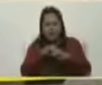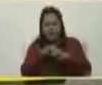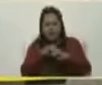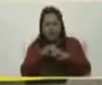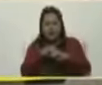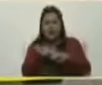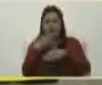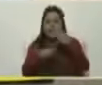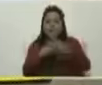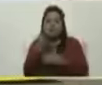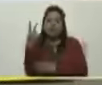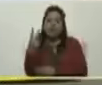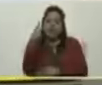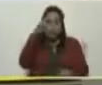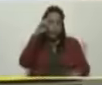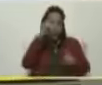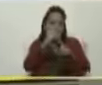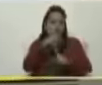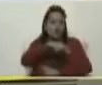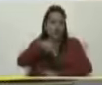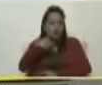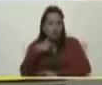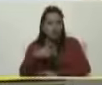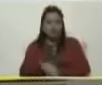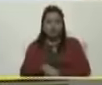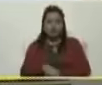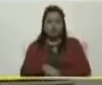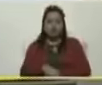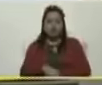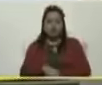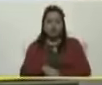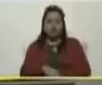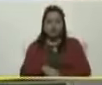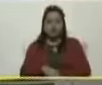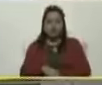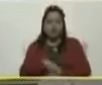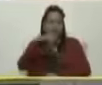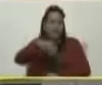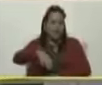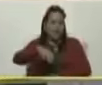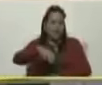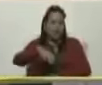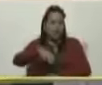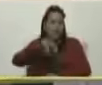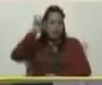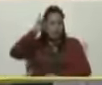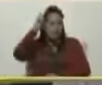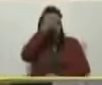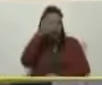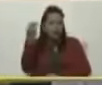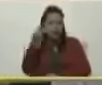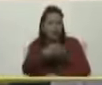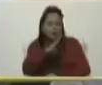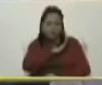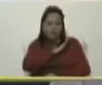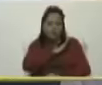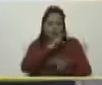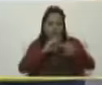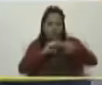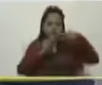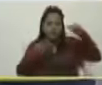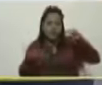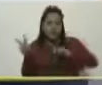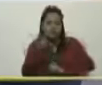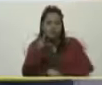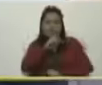doble propósito. Nosotros que estamos en el estado de Yaracuy, hemos buscado un poco más hacia la raza venezolana que es Carora, y